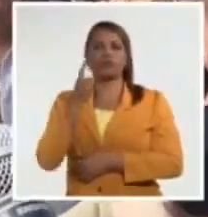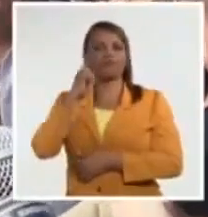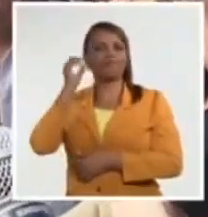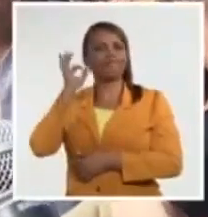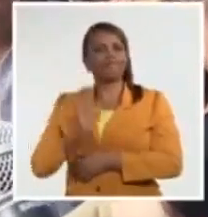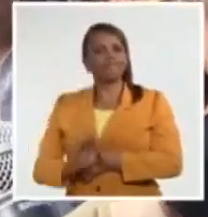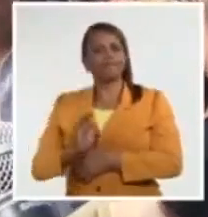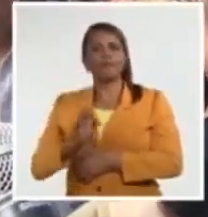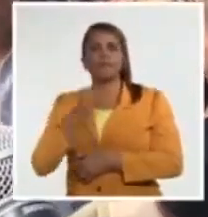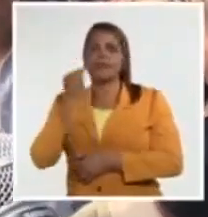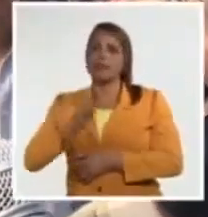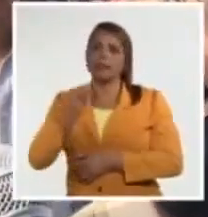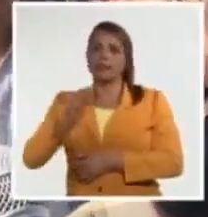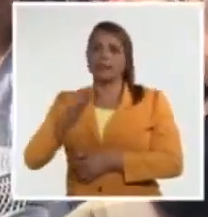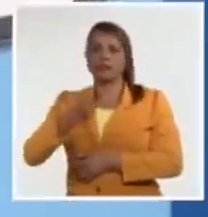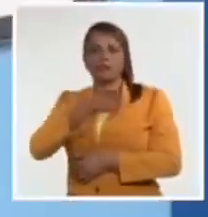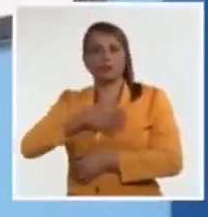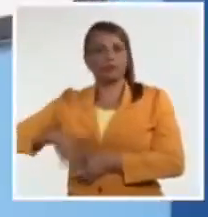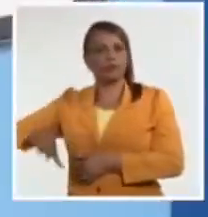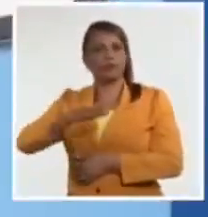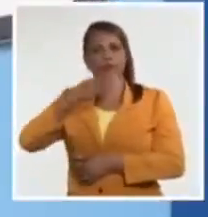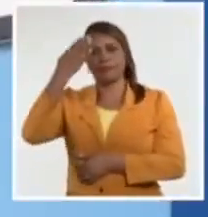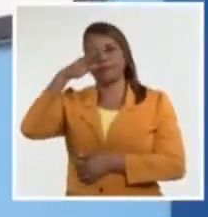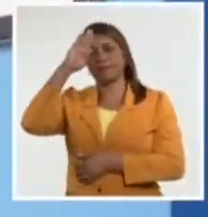los ferroviarios y de todos los cubanos.